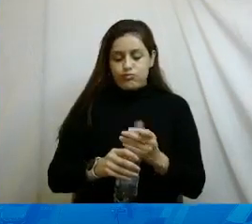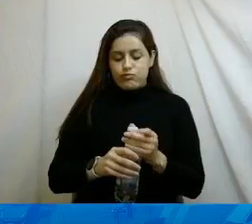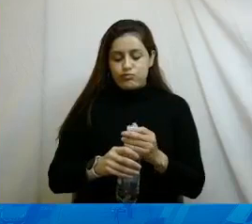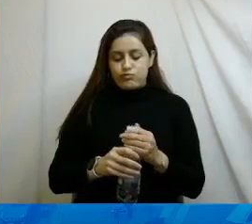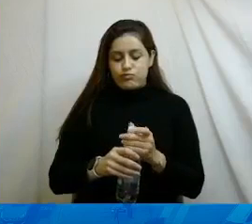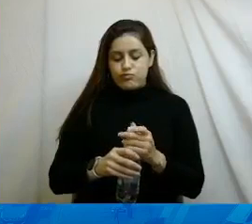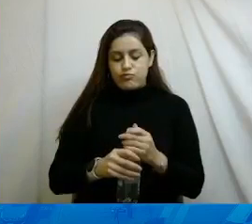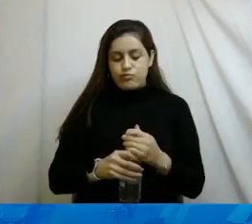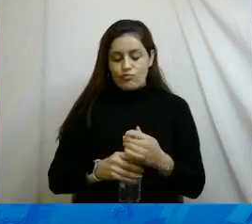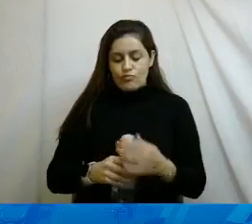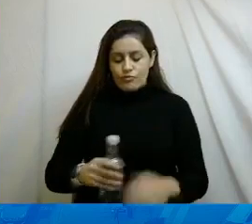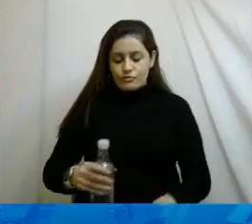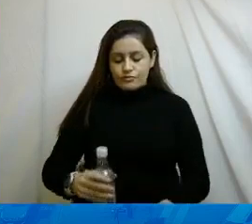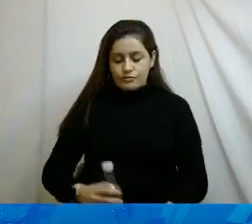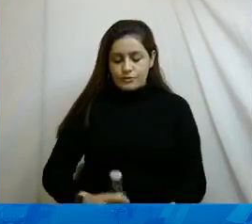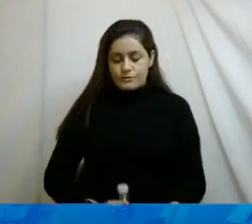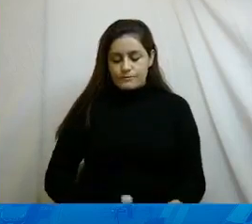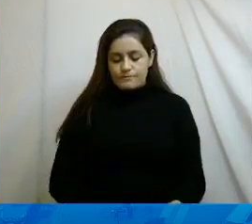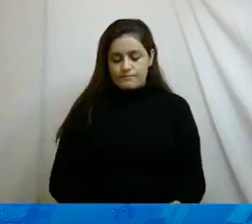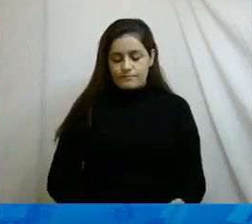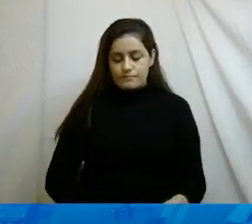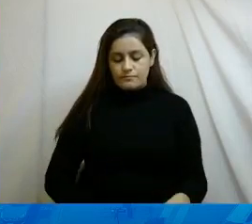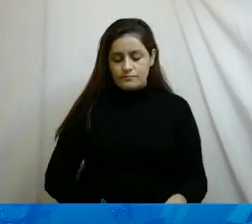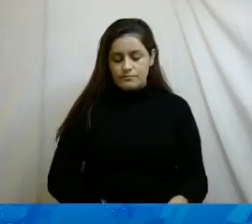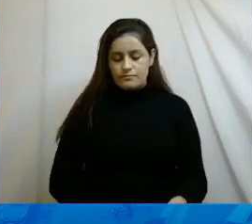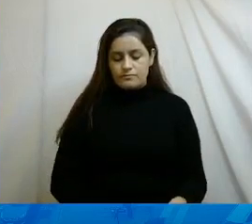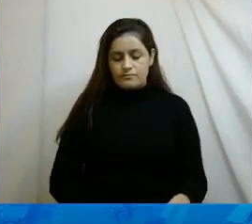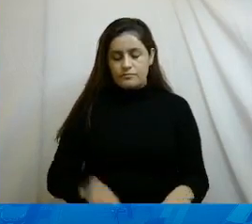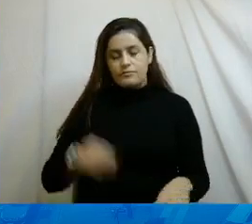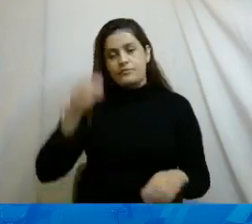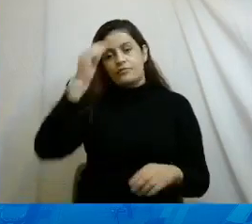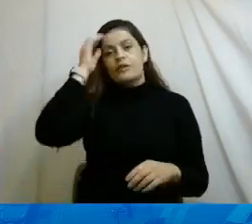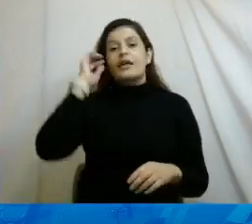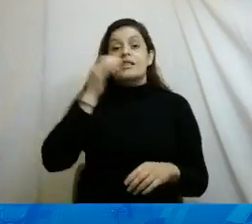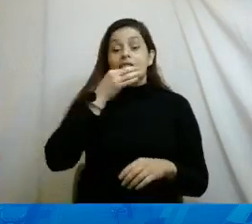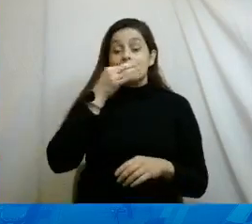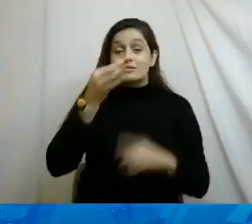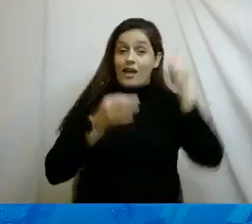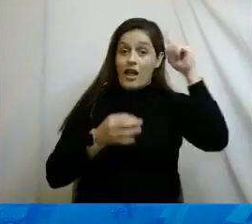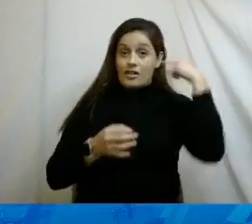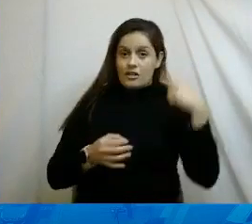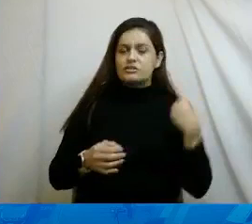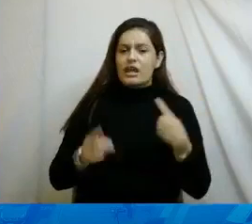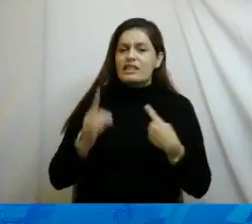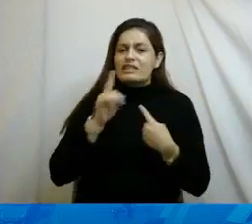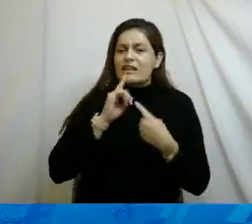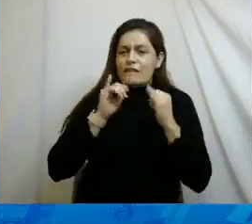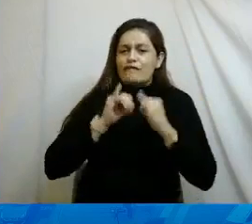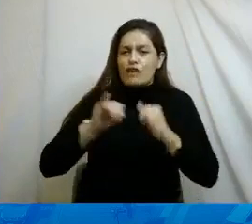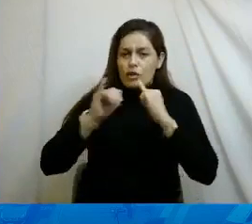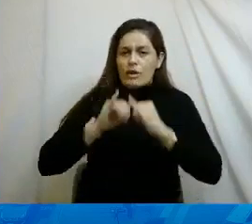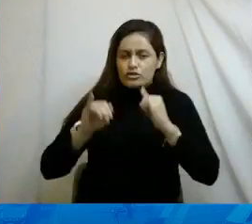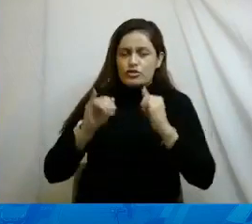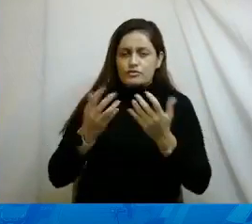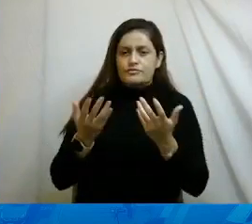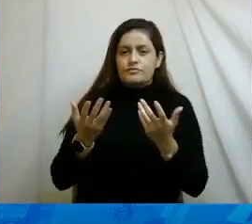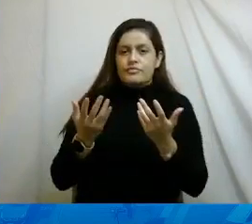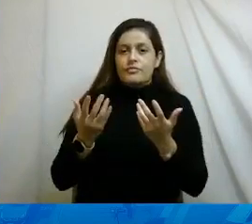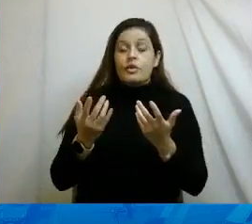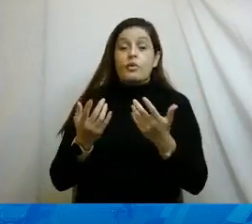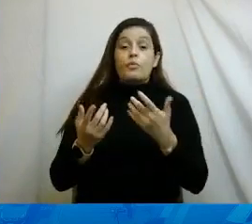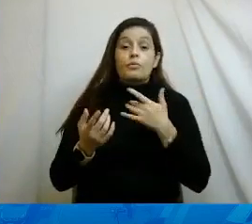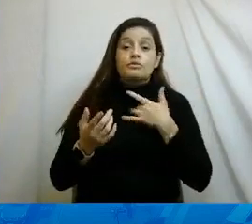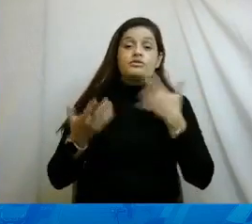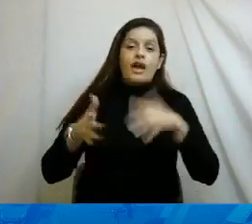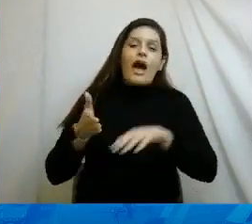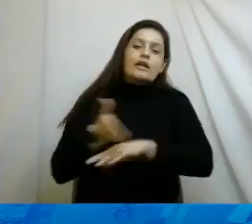formal, solemne, que tengamos precaución en cómo comentamos esta información en los medios, concejal.